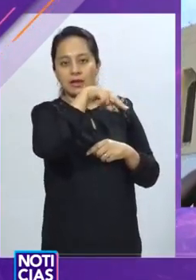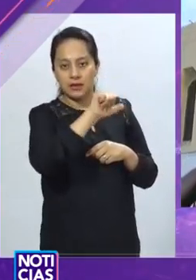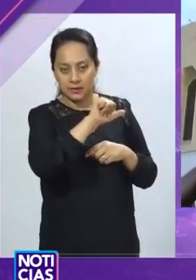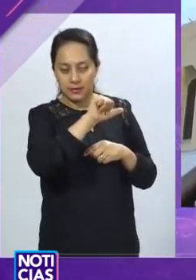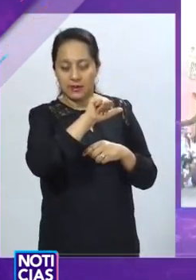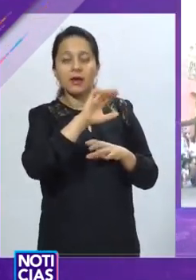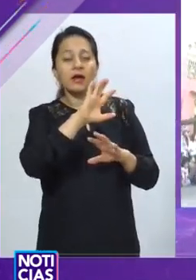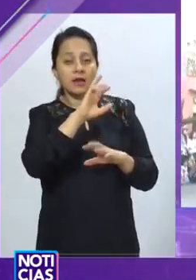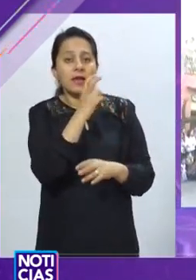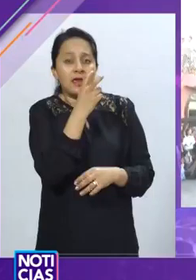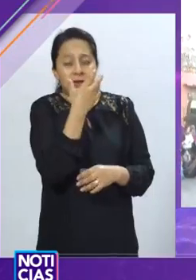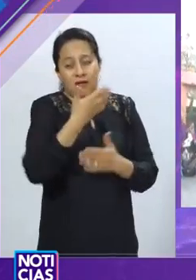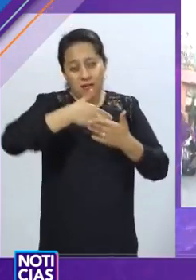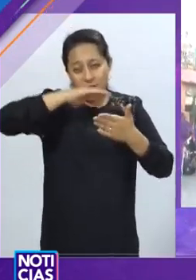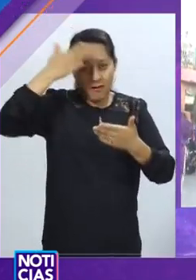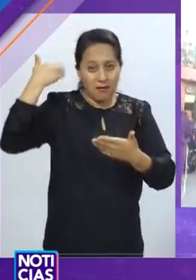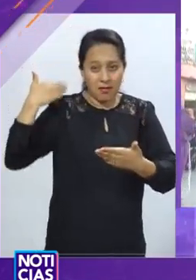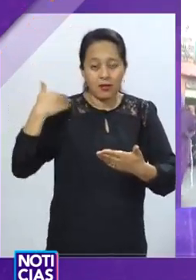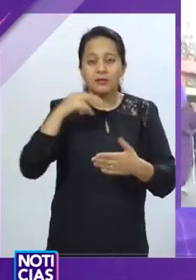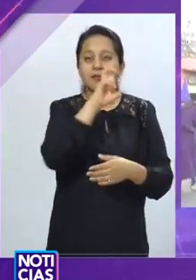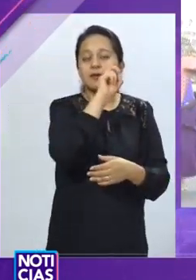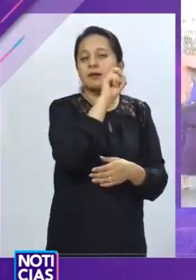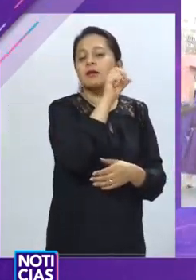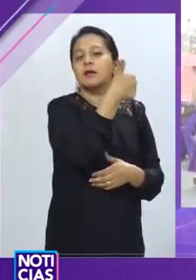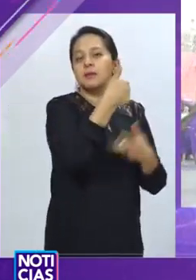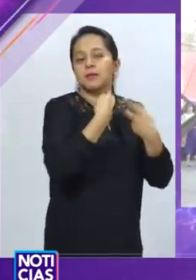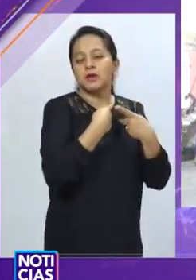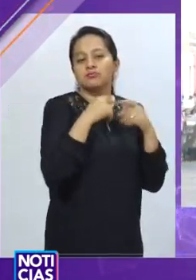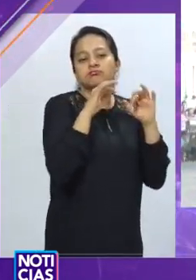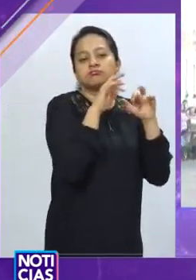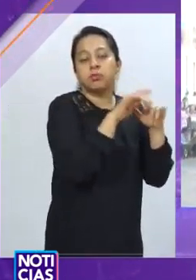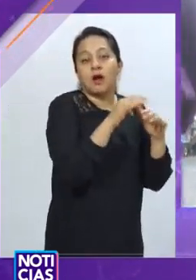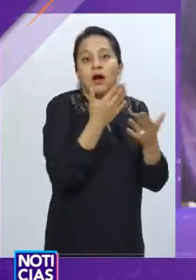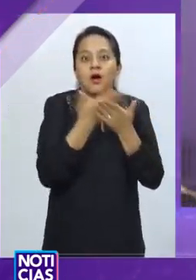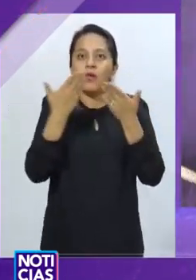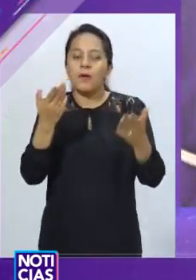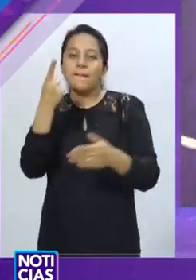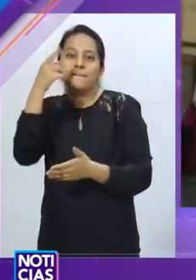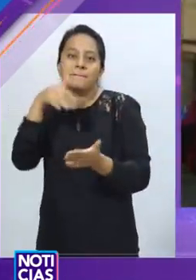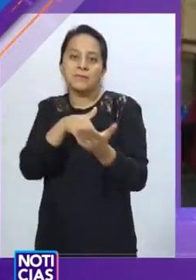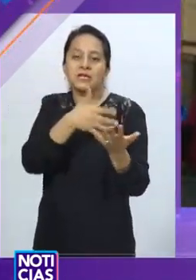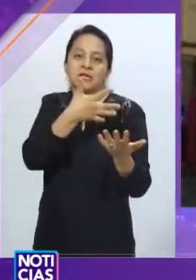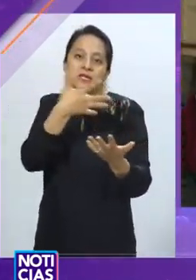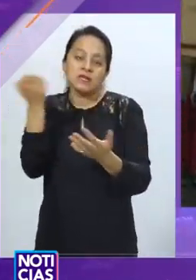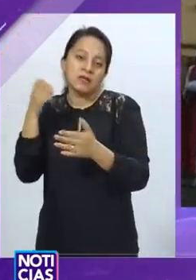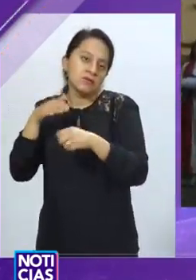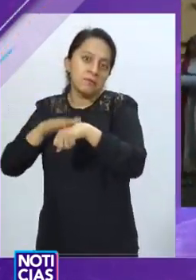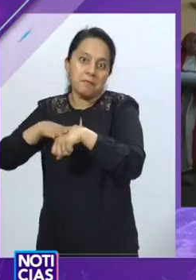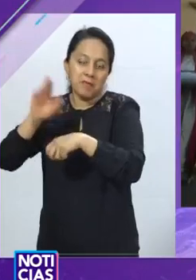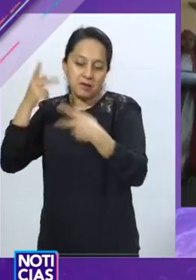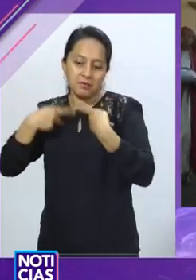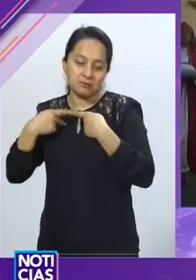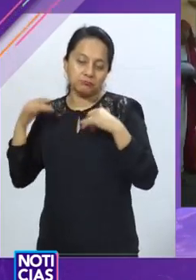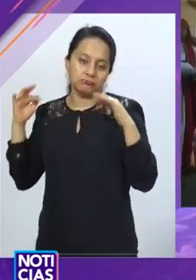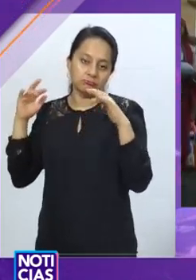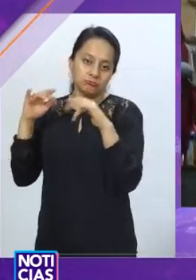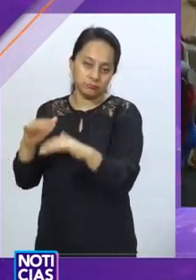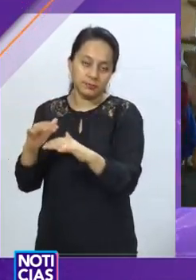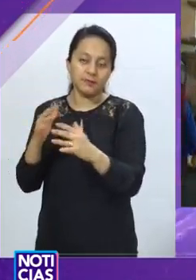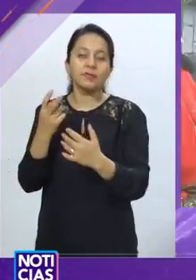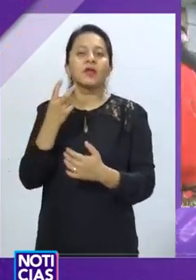a su gerencia del padre José Morales Flores, capellán del Centro Taurino de Querétaro y cura de la parroquia de Santa Ana. En aquel